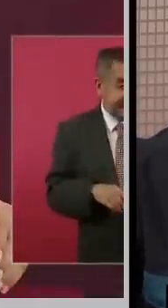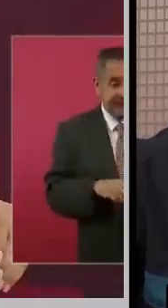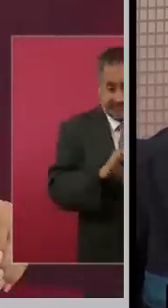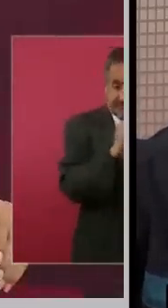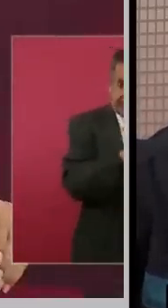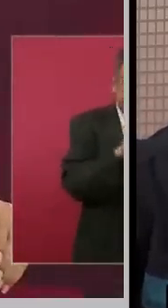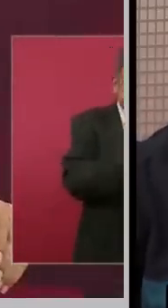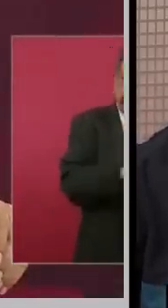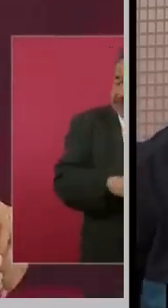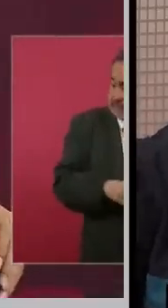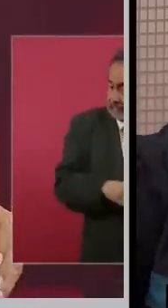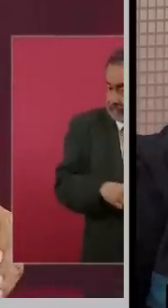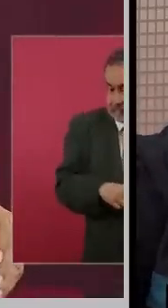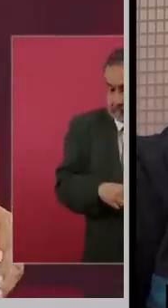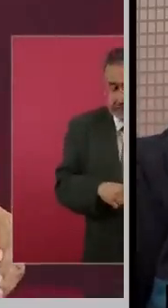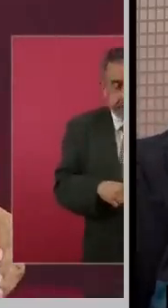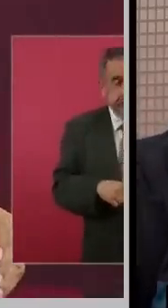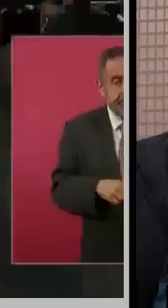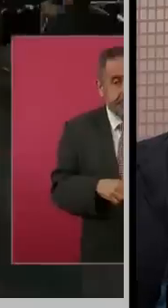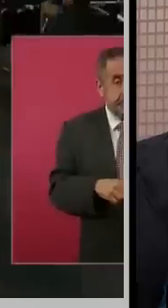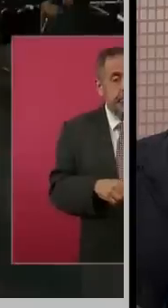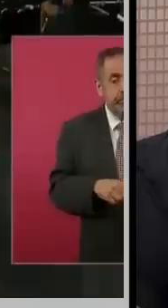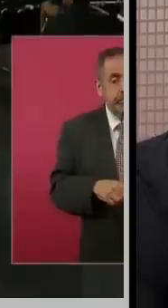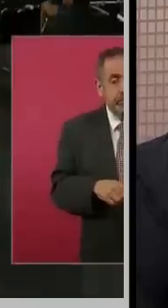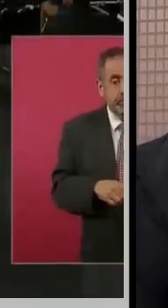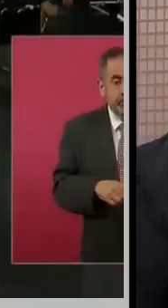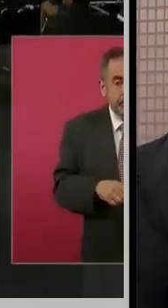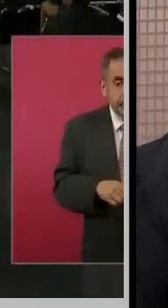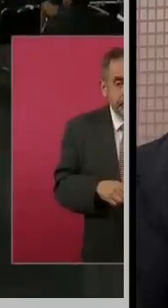quedando de